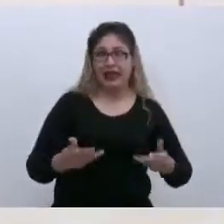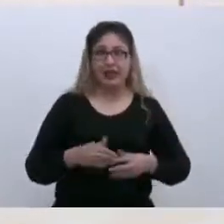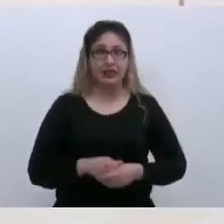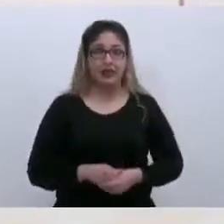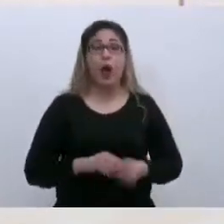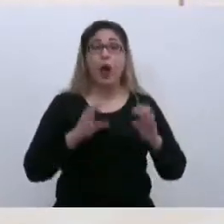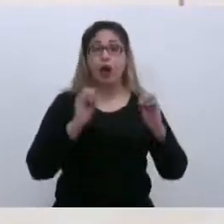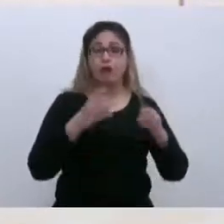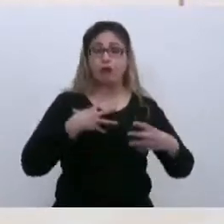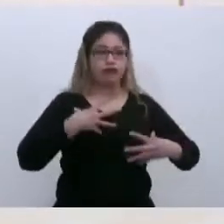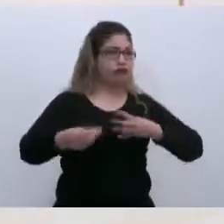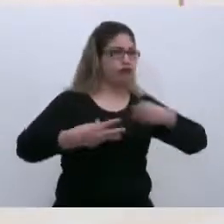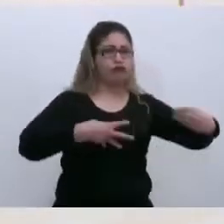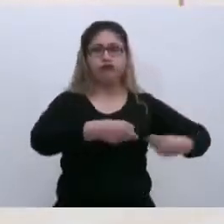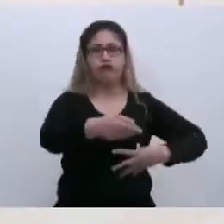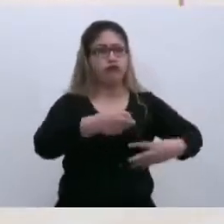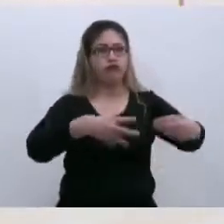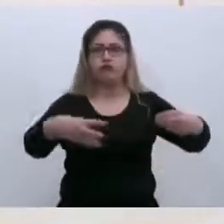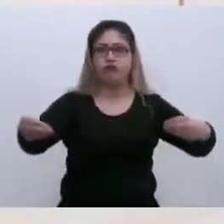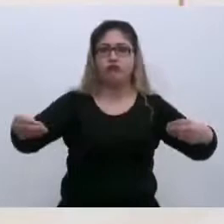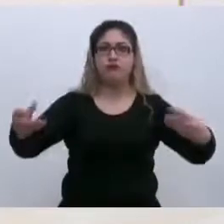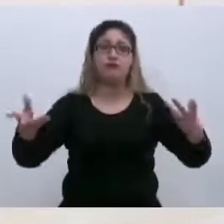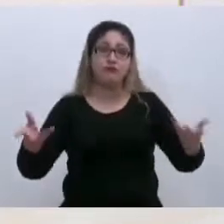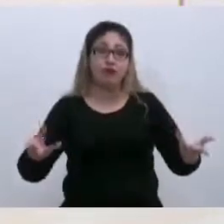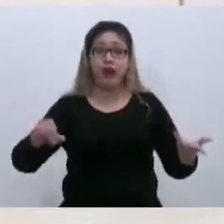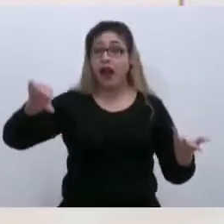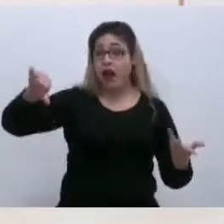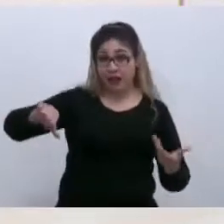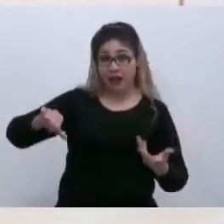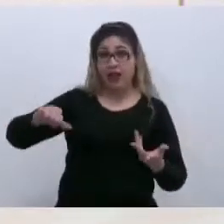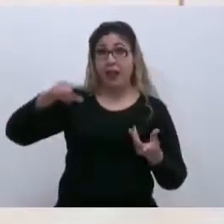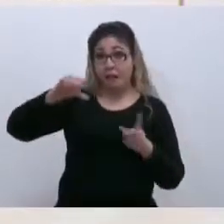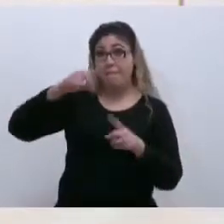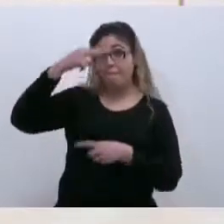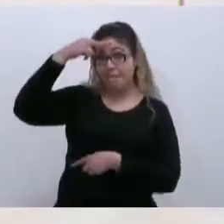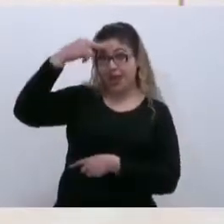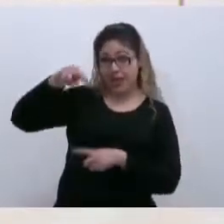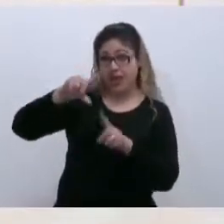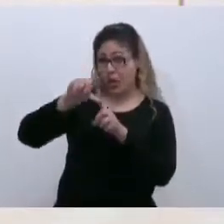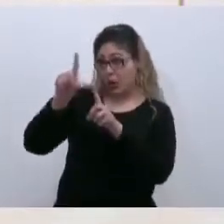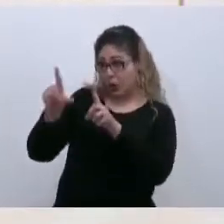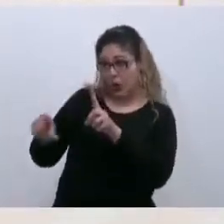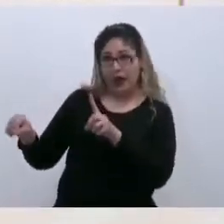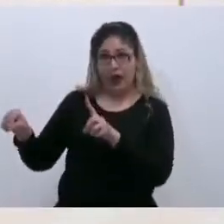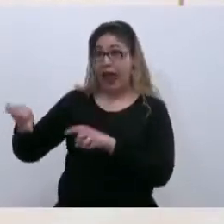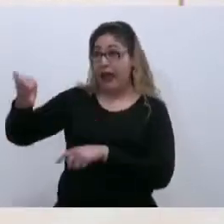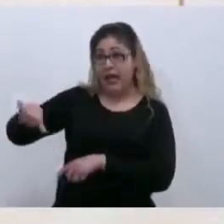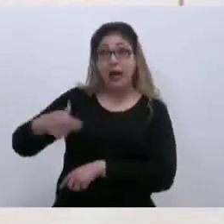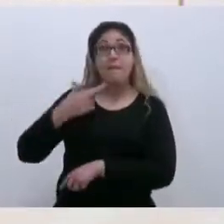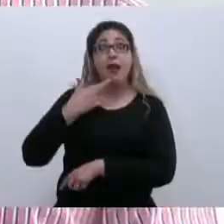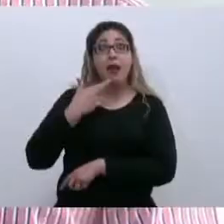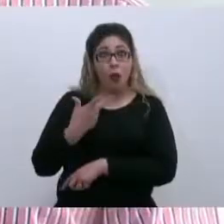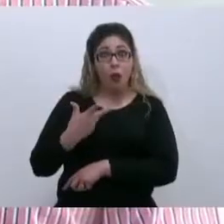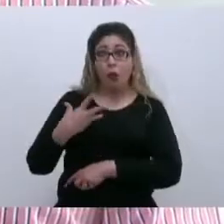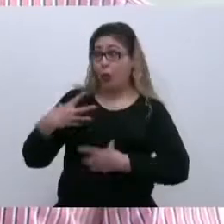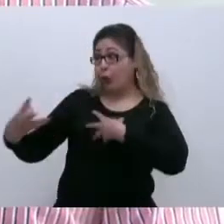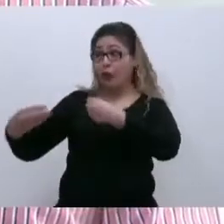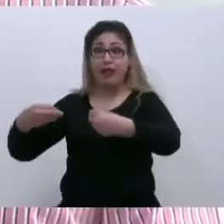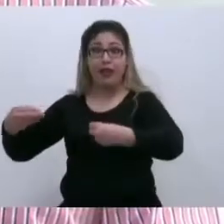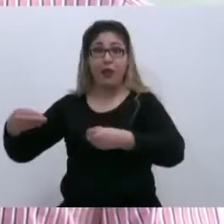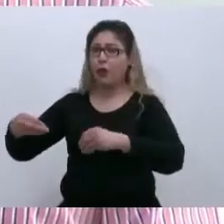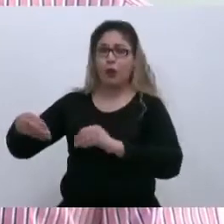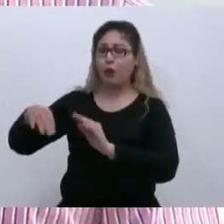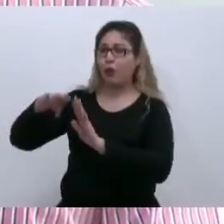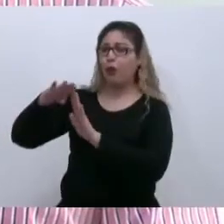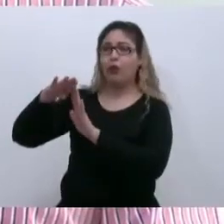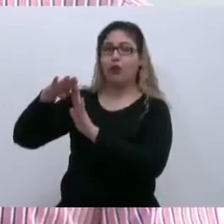contagios y ya está una nueva ola en otros países de Europa y